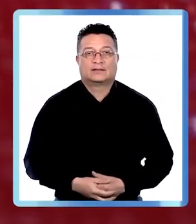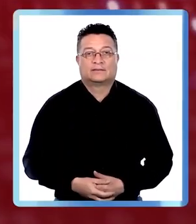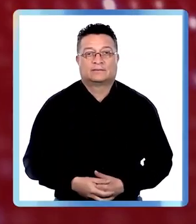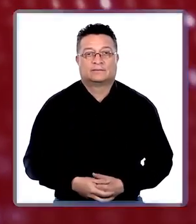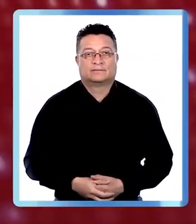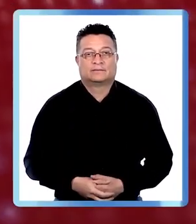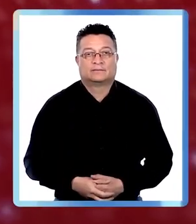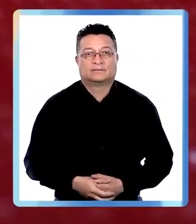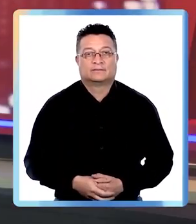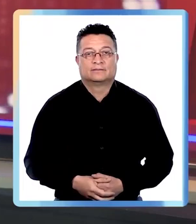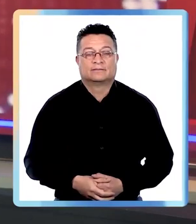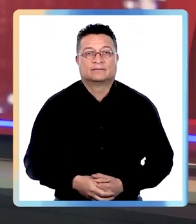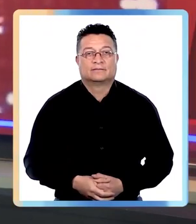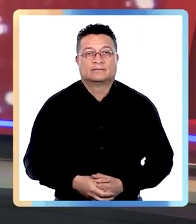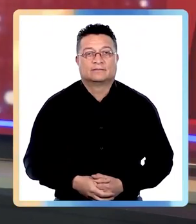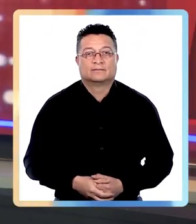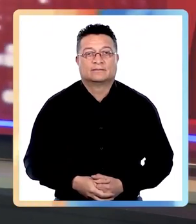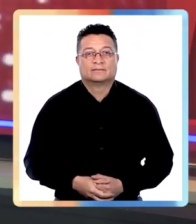Noticias.